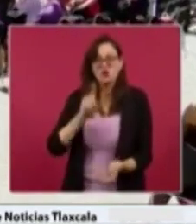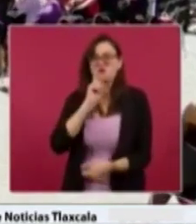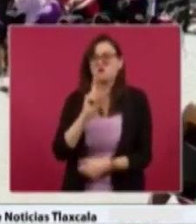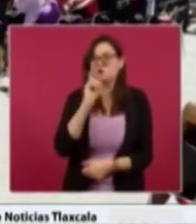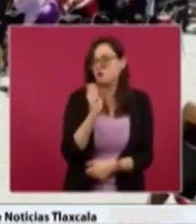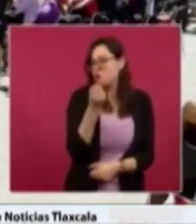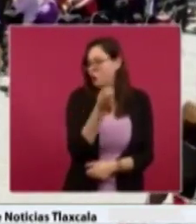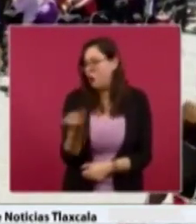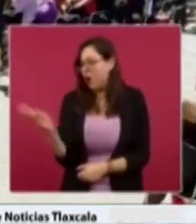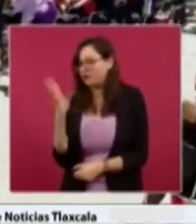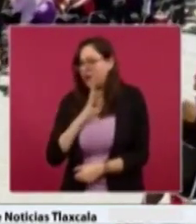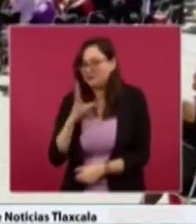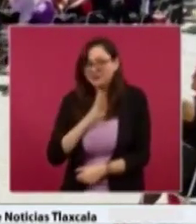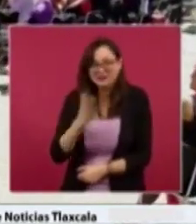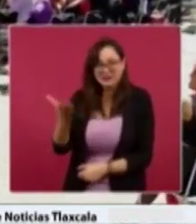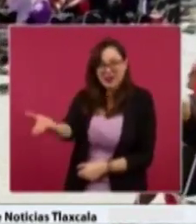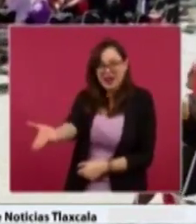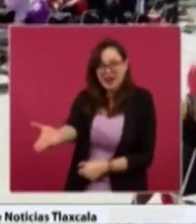¿Qué más?